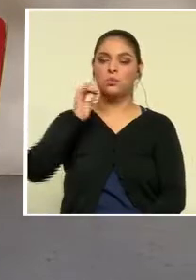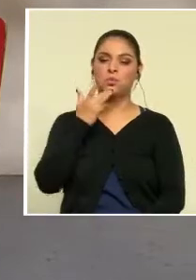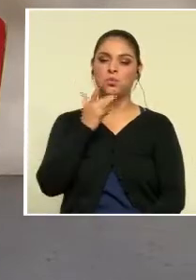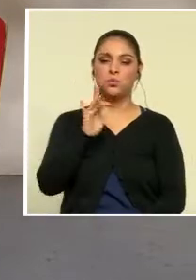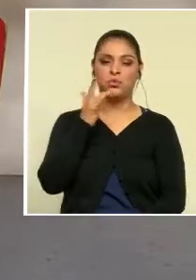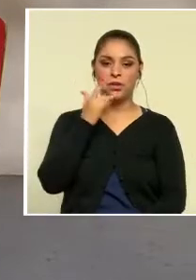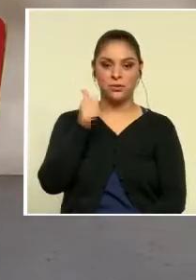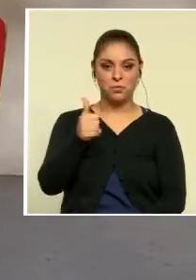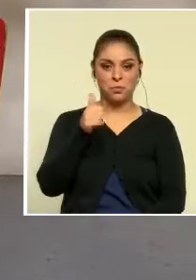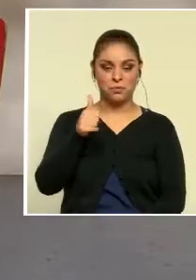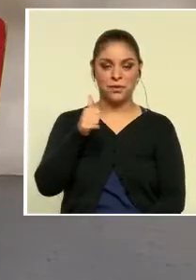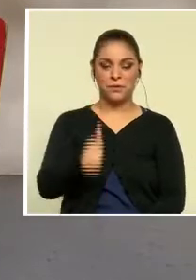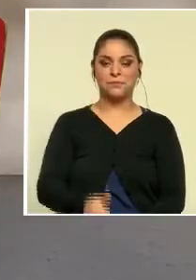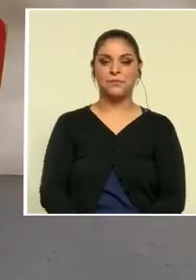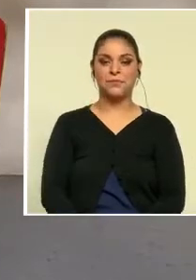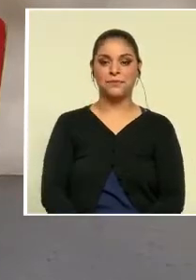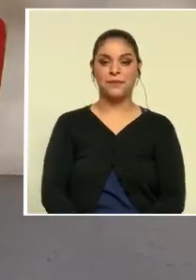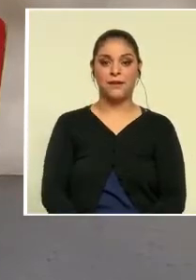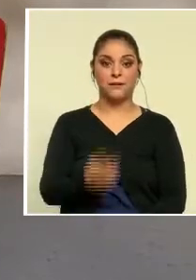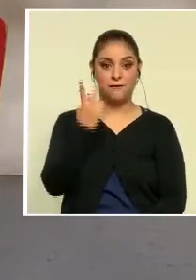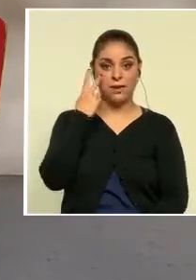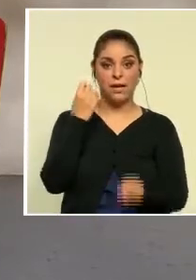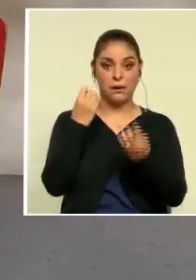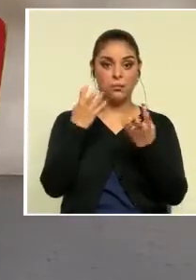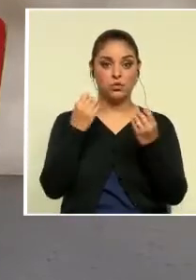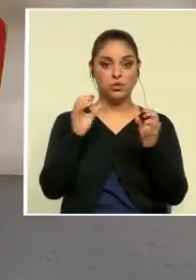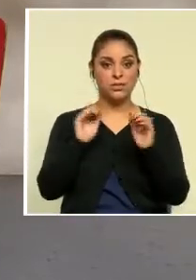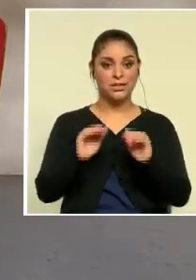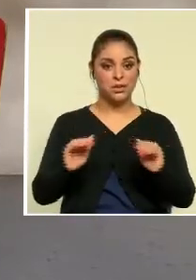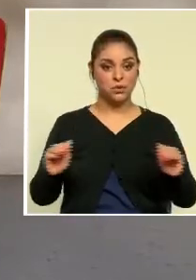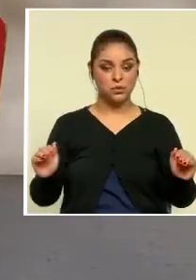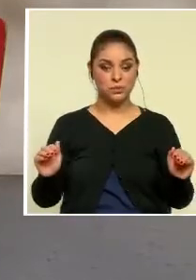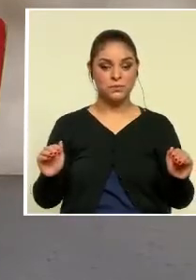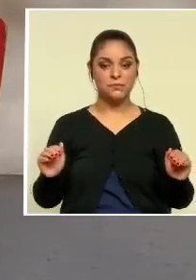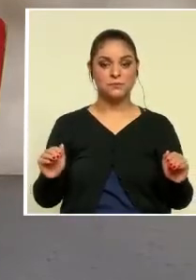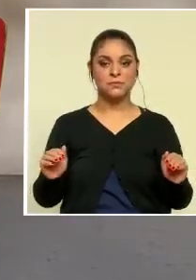muy bien dice que un montón de niños que